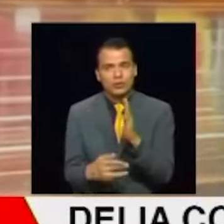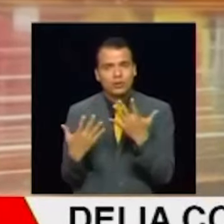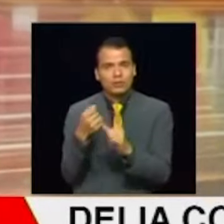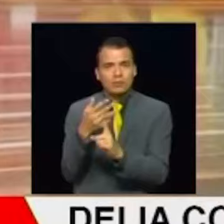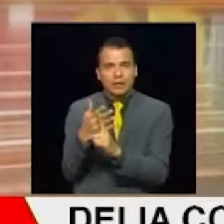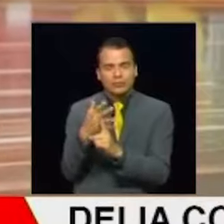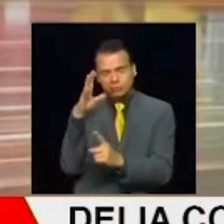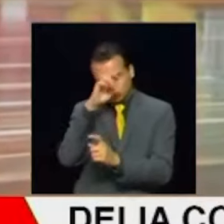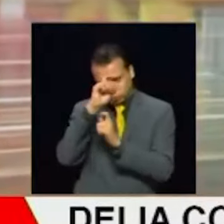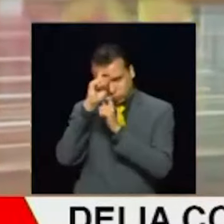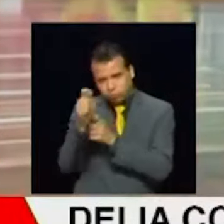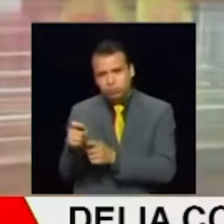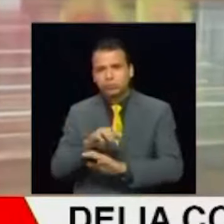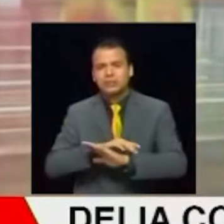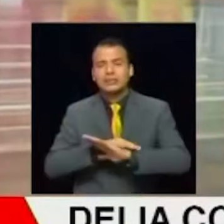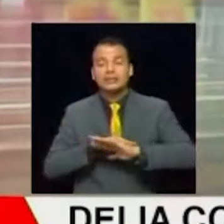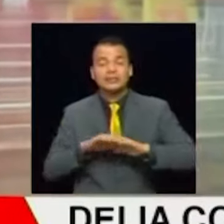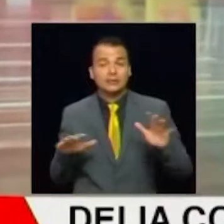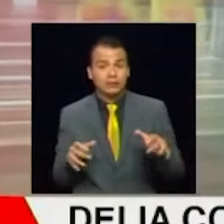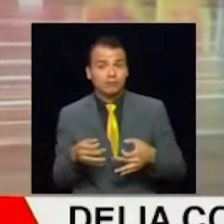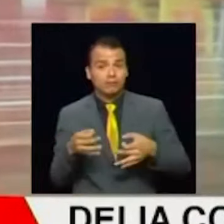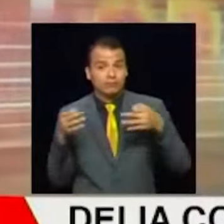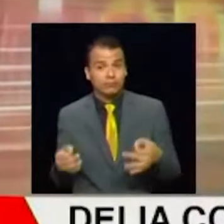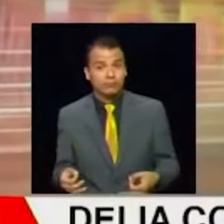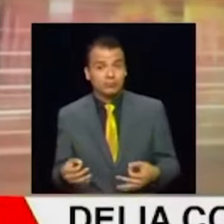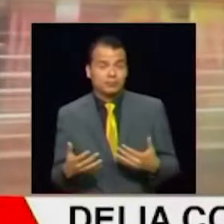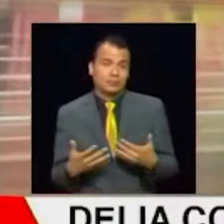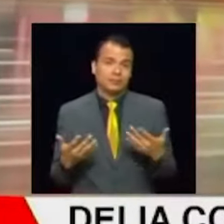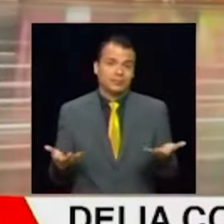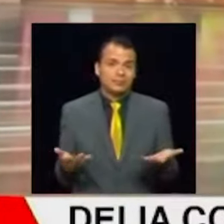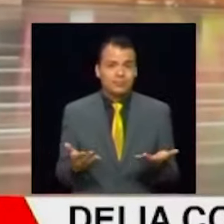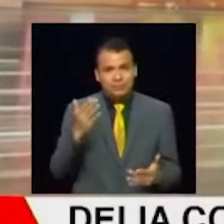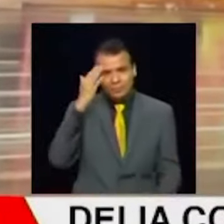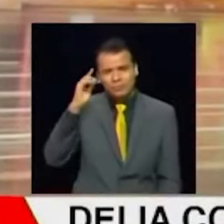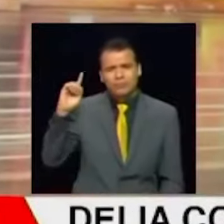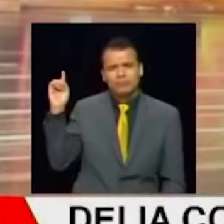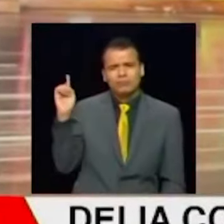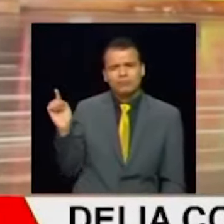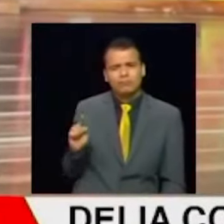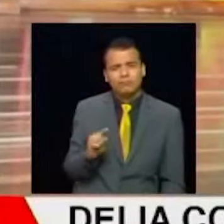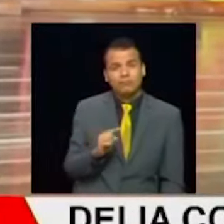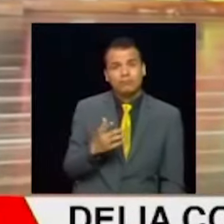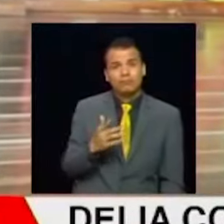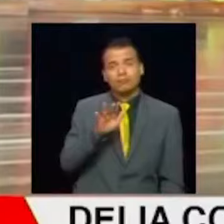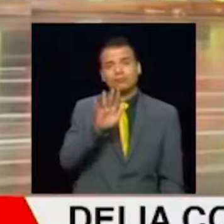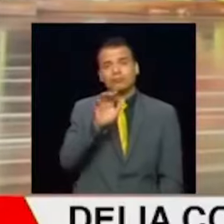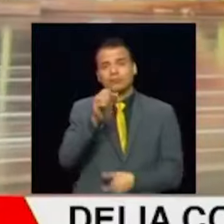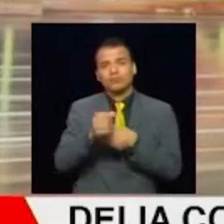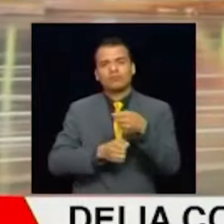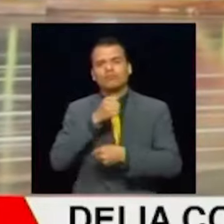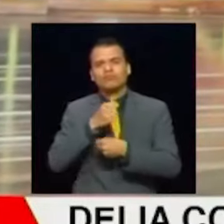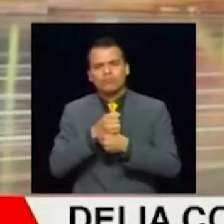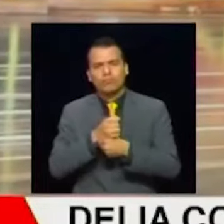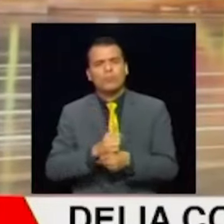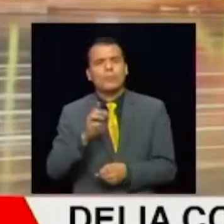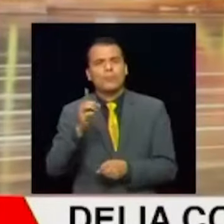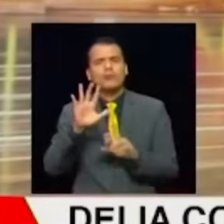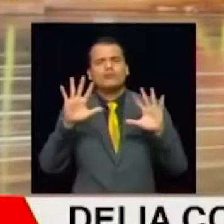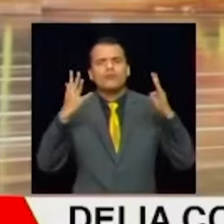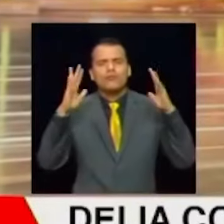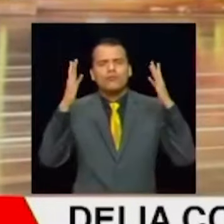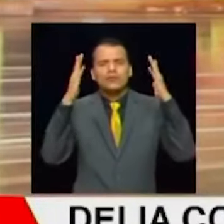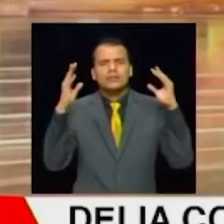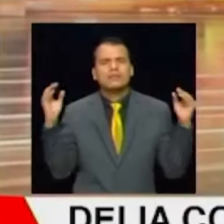realmente herederos de esta bella tradición, de estos 50 años, tanto del festival como herederos